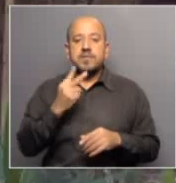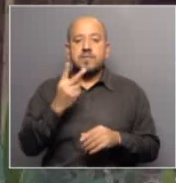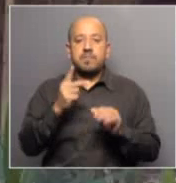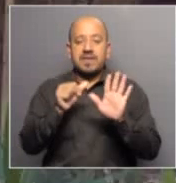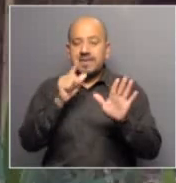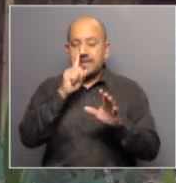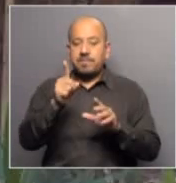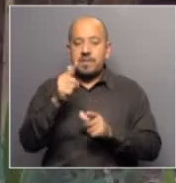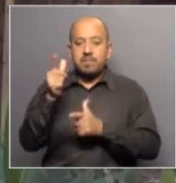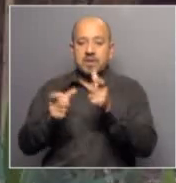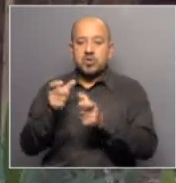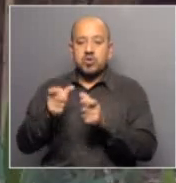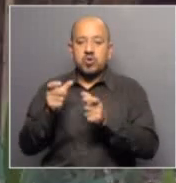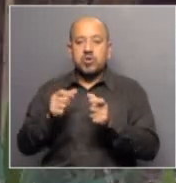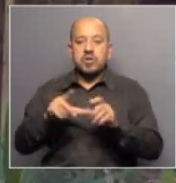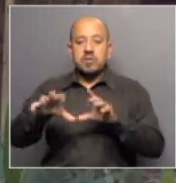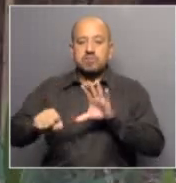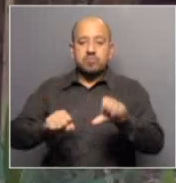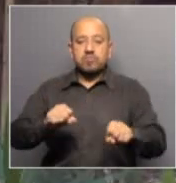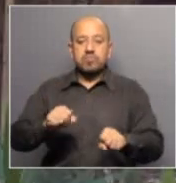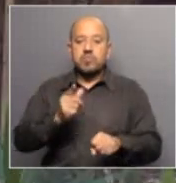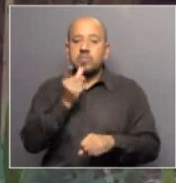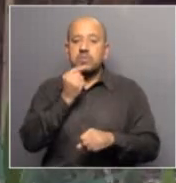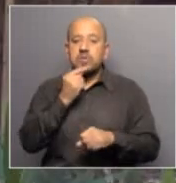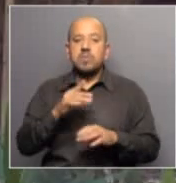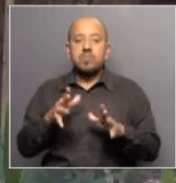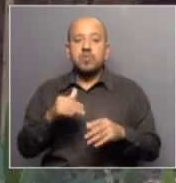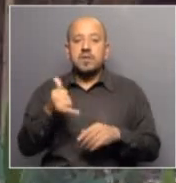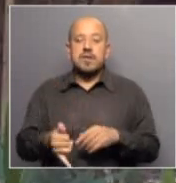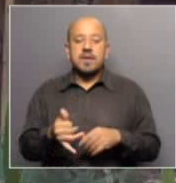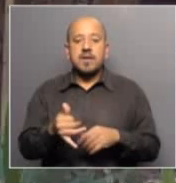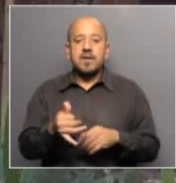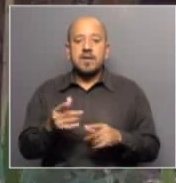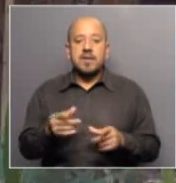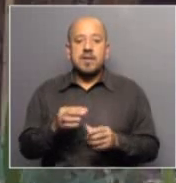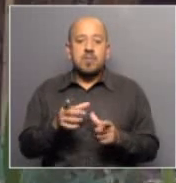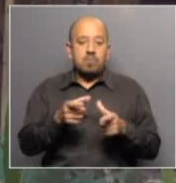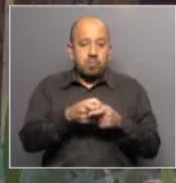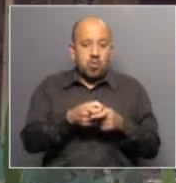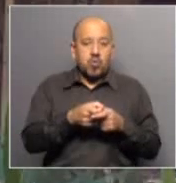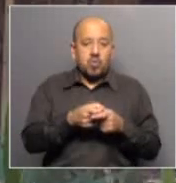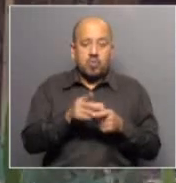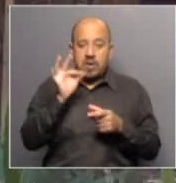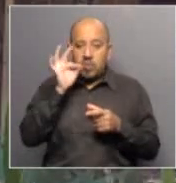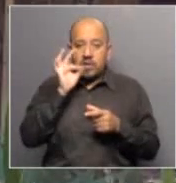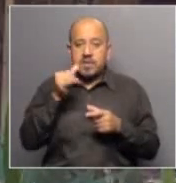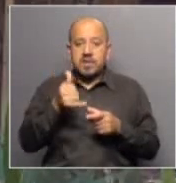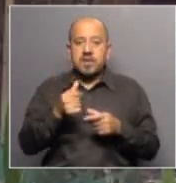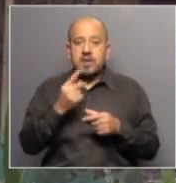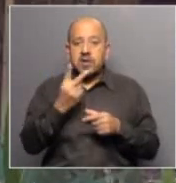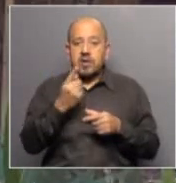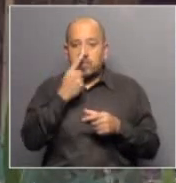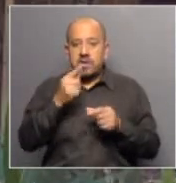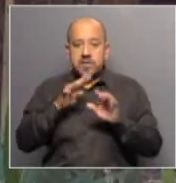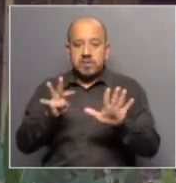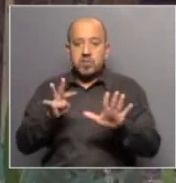26.000 personas fueron detenidas por la policía en Canadá por posesión de pequeñas cantidades de marihuana. Hacia el